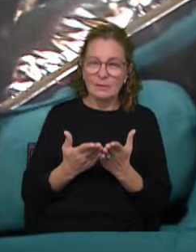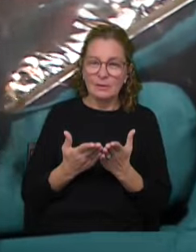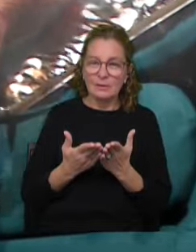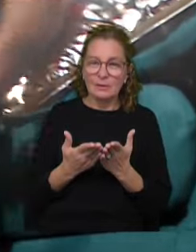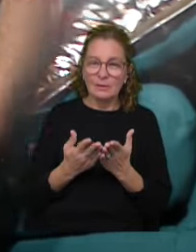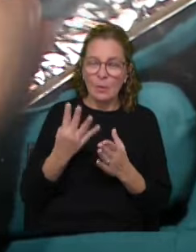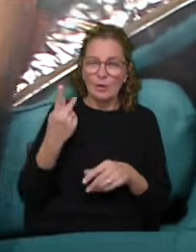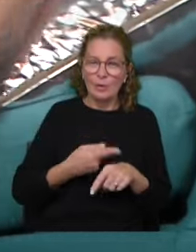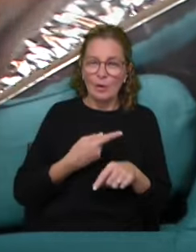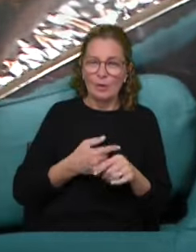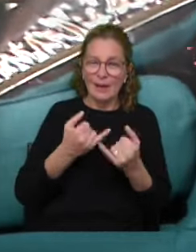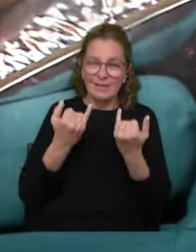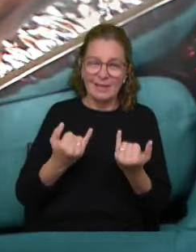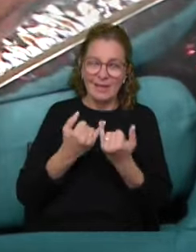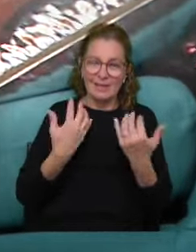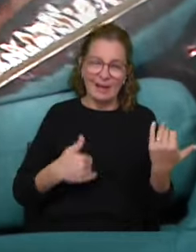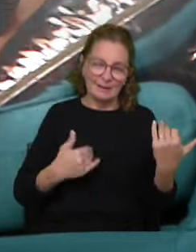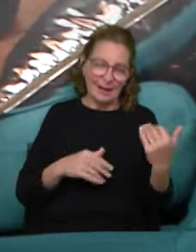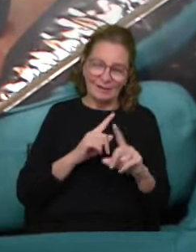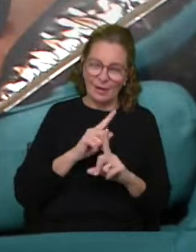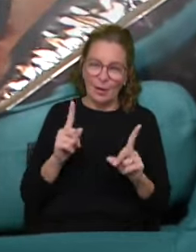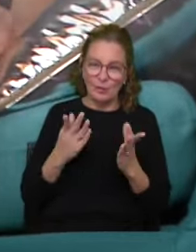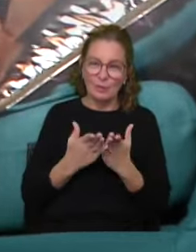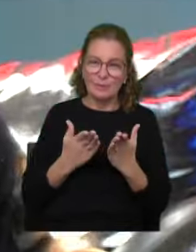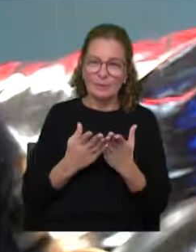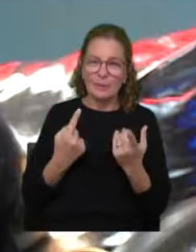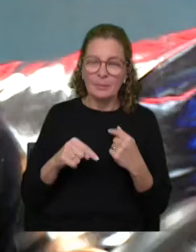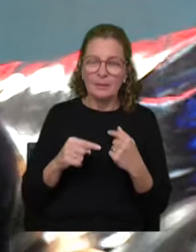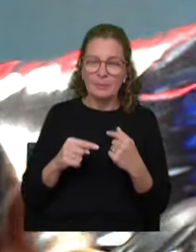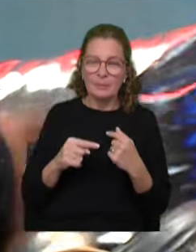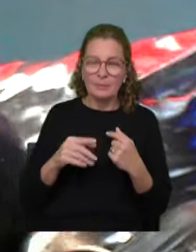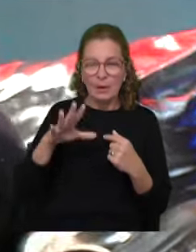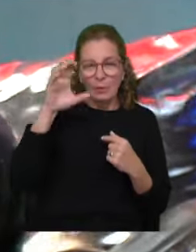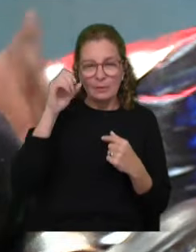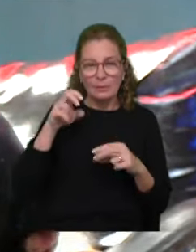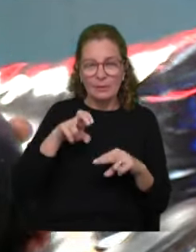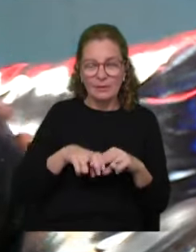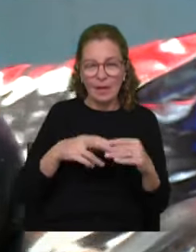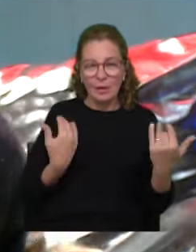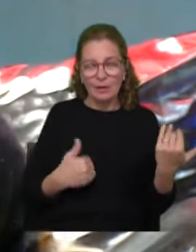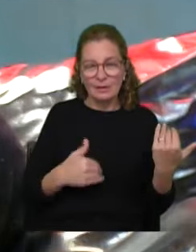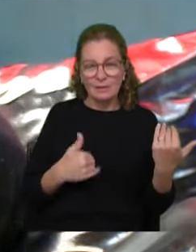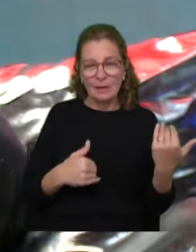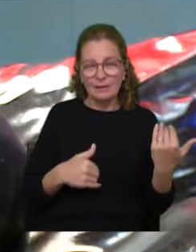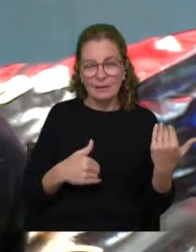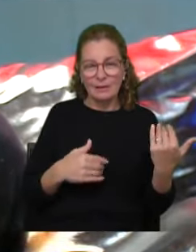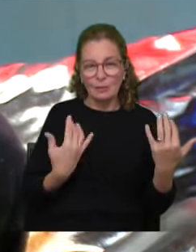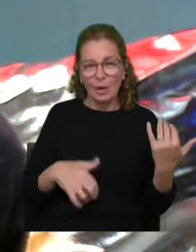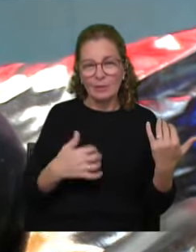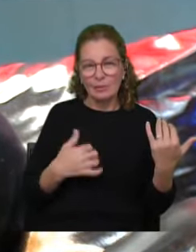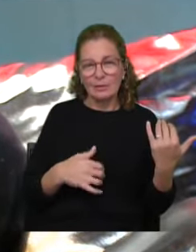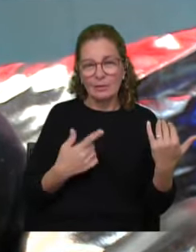No las 4 horas diarias que hay que estudiar el instrumento, pero desde que tengo recuerdo estoy sentado con la guitarra tocando.